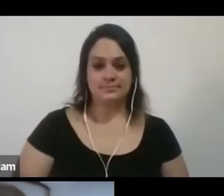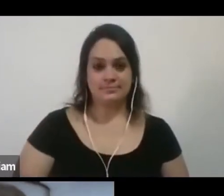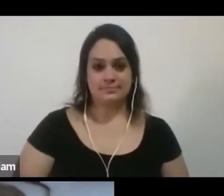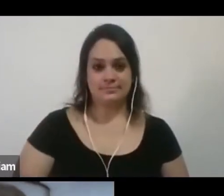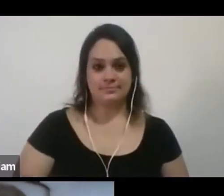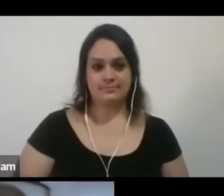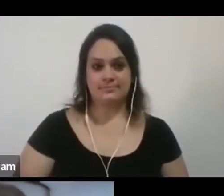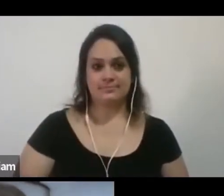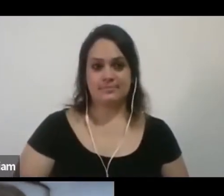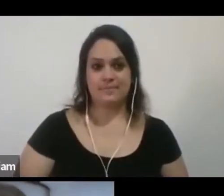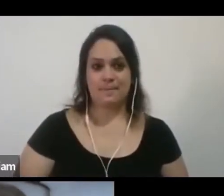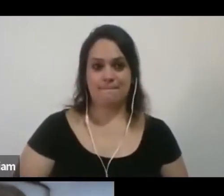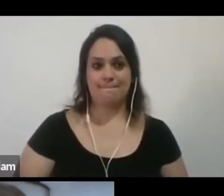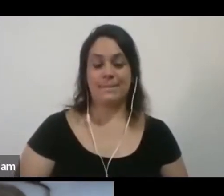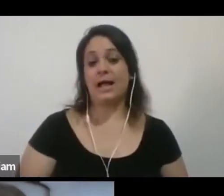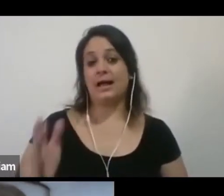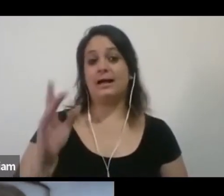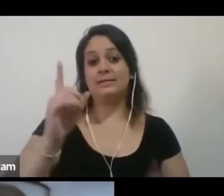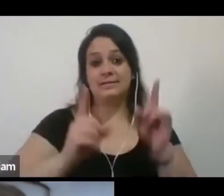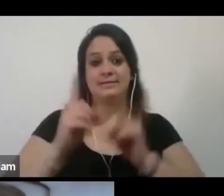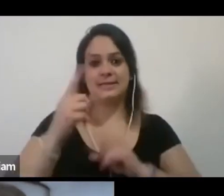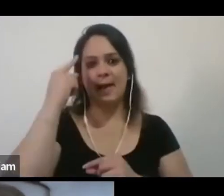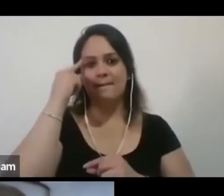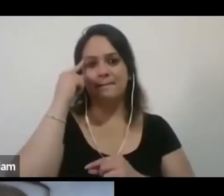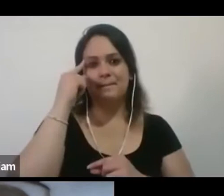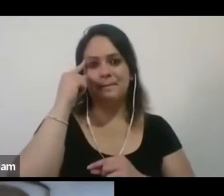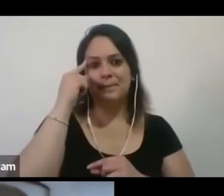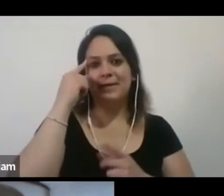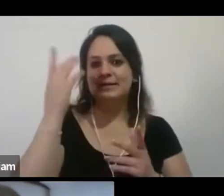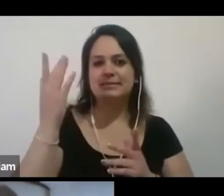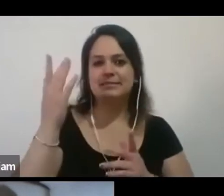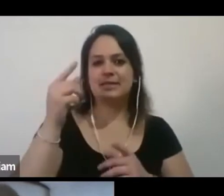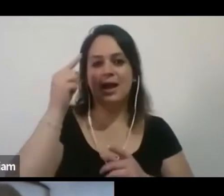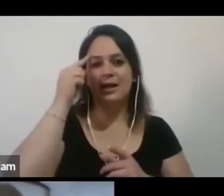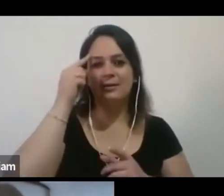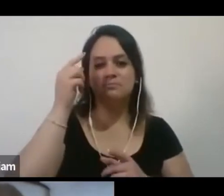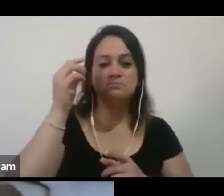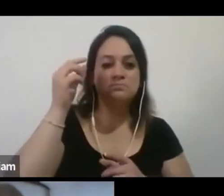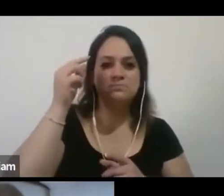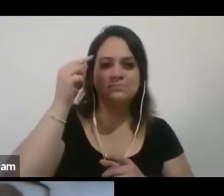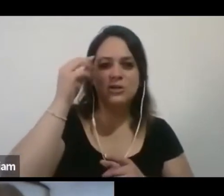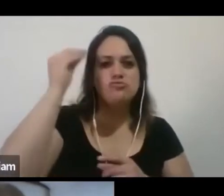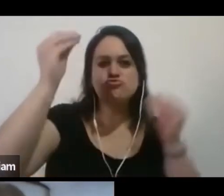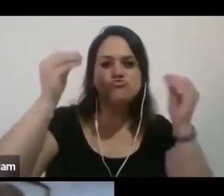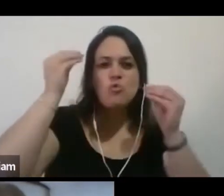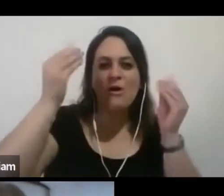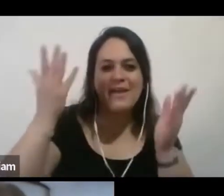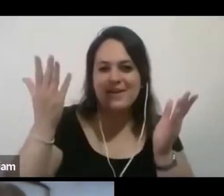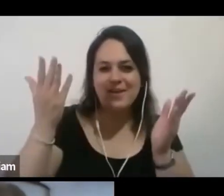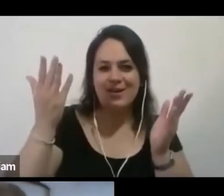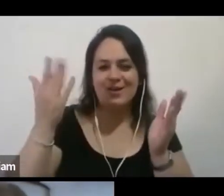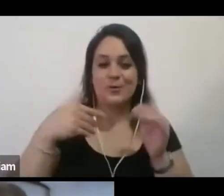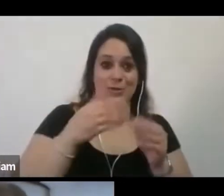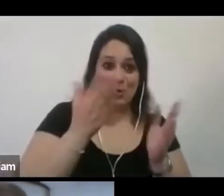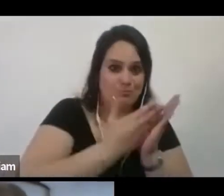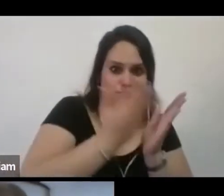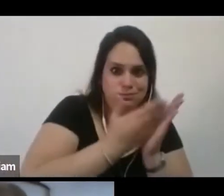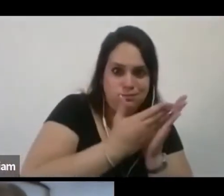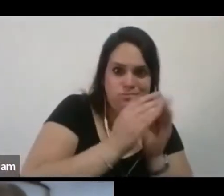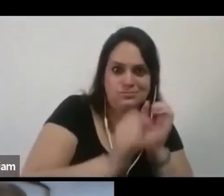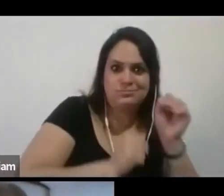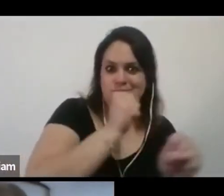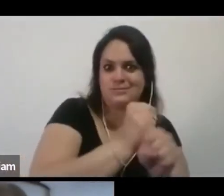Uno a veces piensa en un imaginario, un ideal, cuando uno termina la carrera, en qué